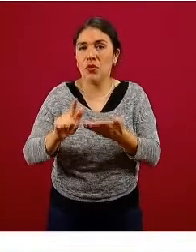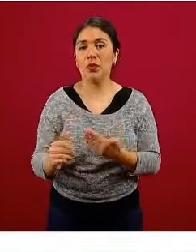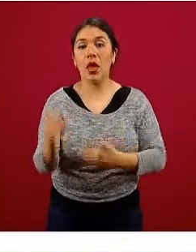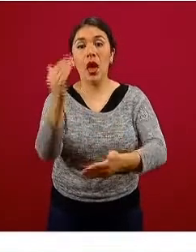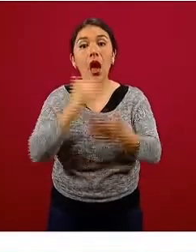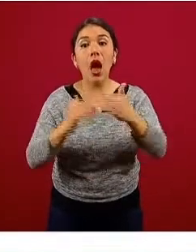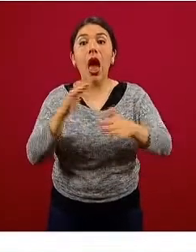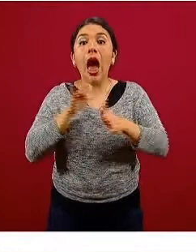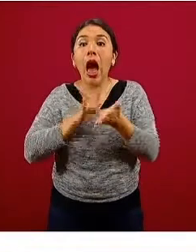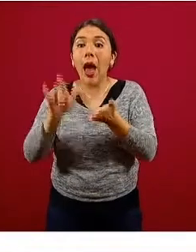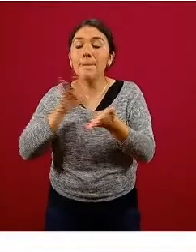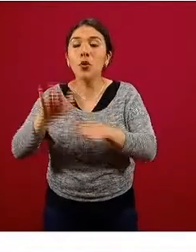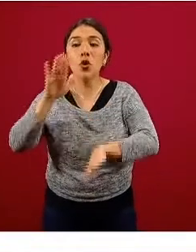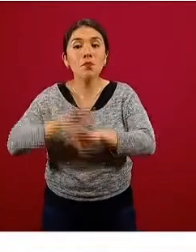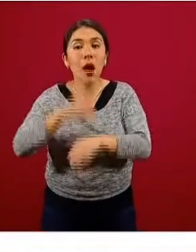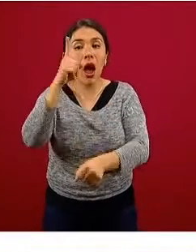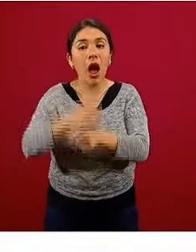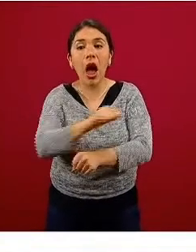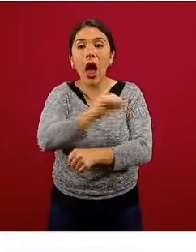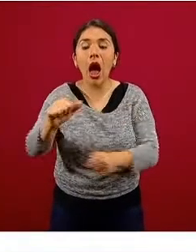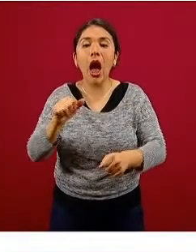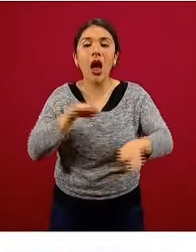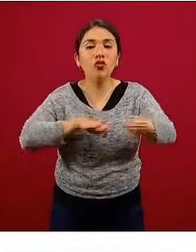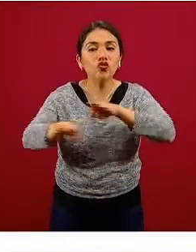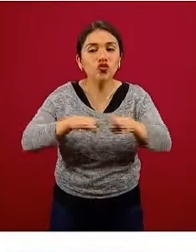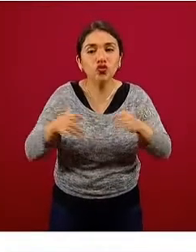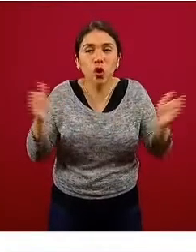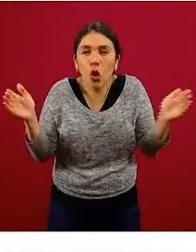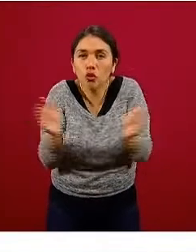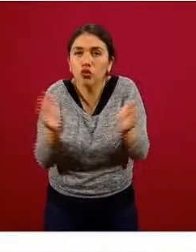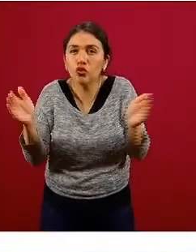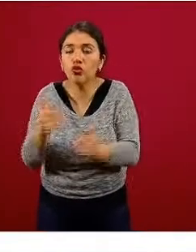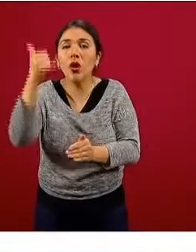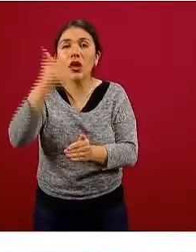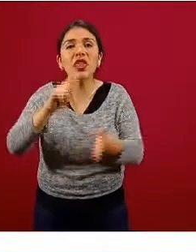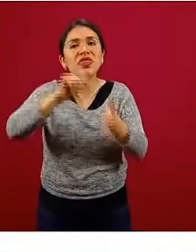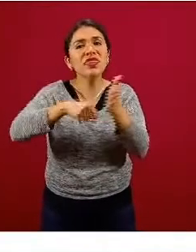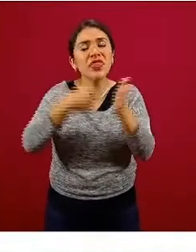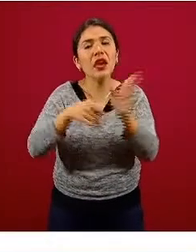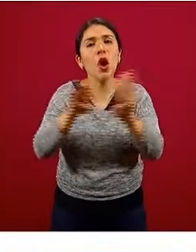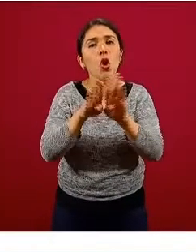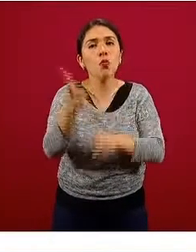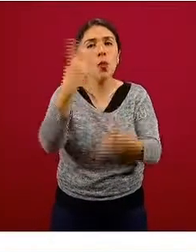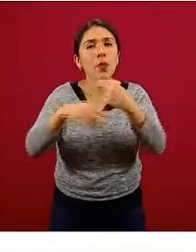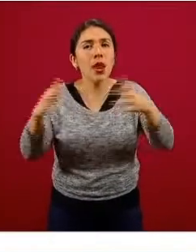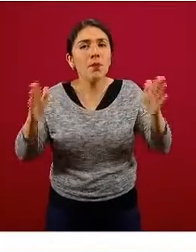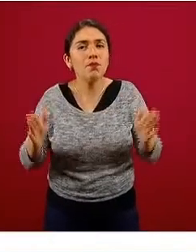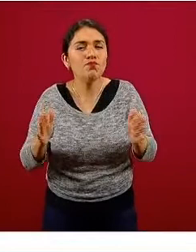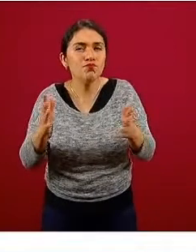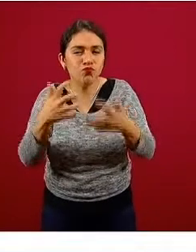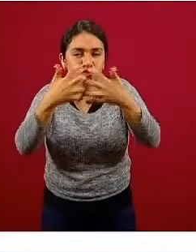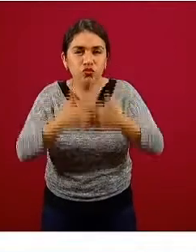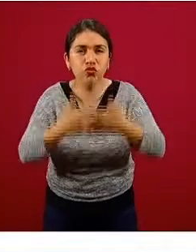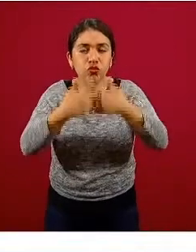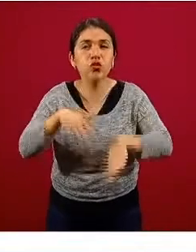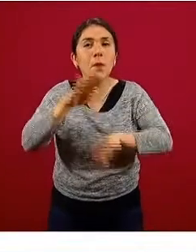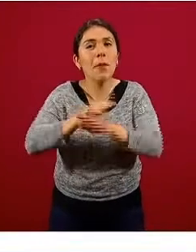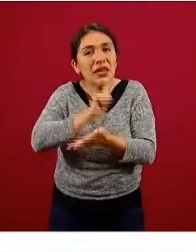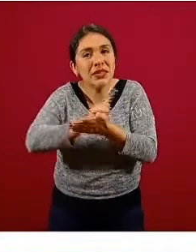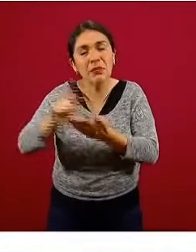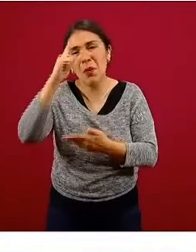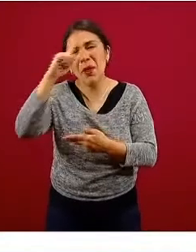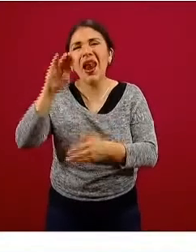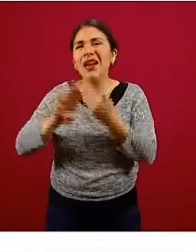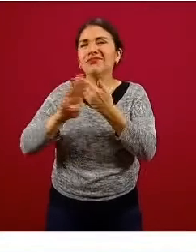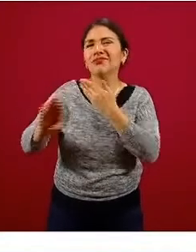Apoyo prioritario a los pequeños productores agropecuarios y sobre todo a las técnicas de producción agroecológicas para evitar